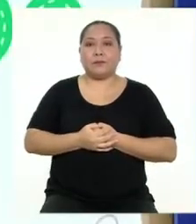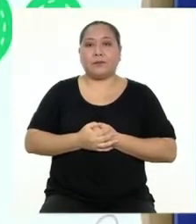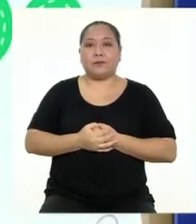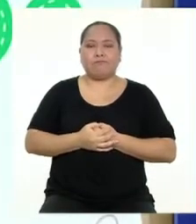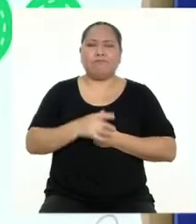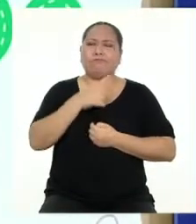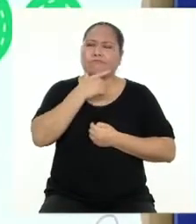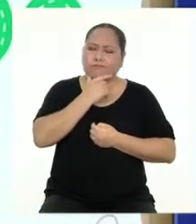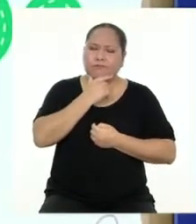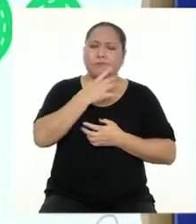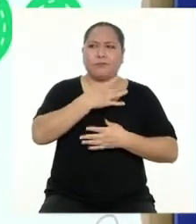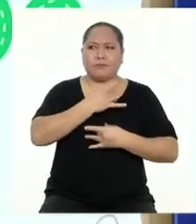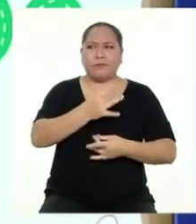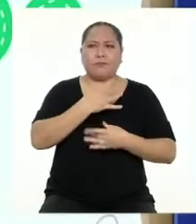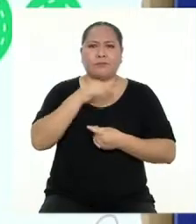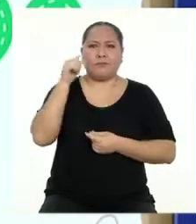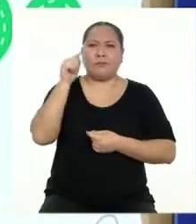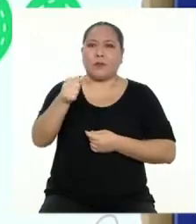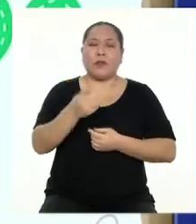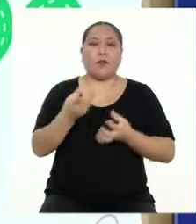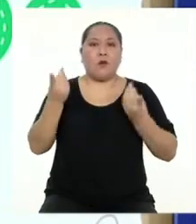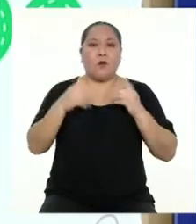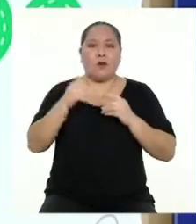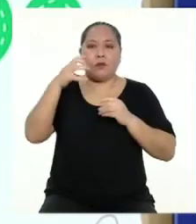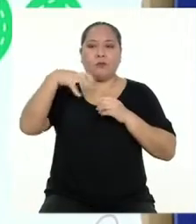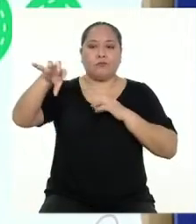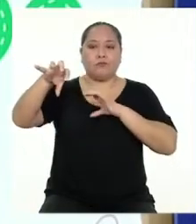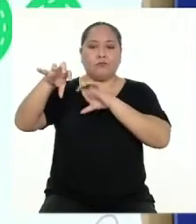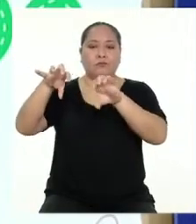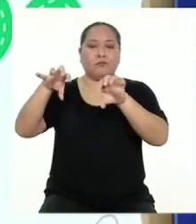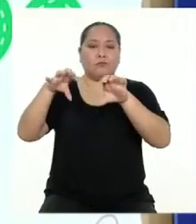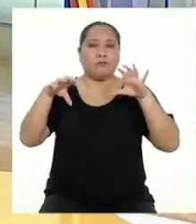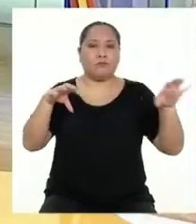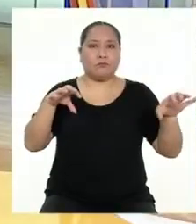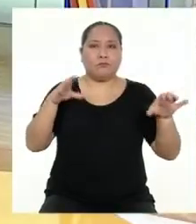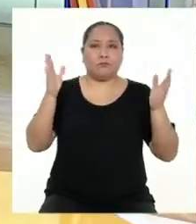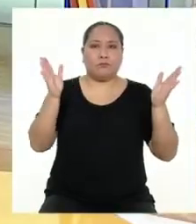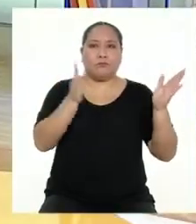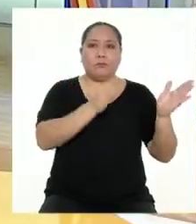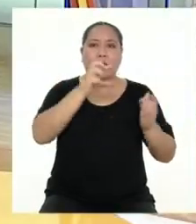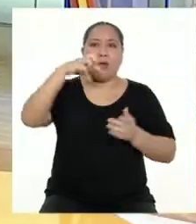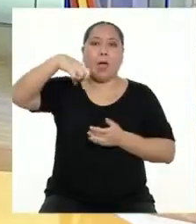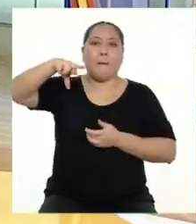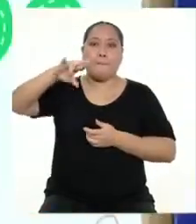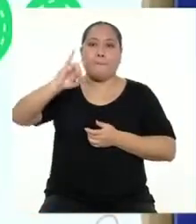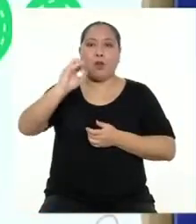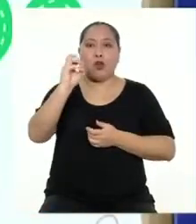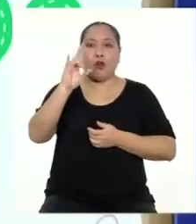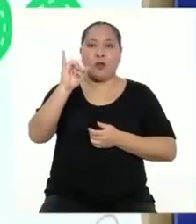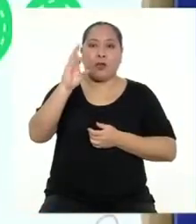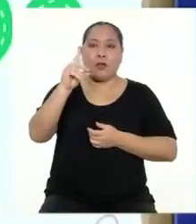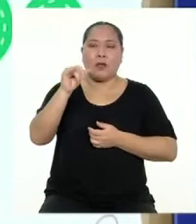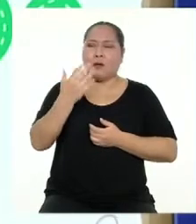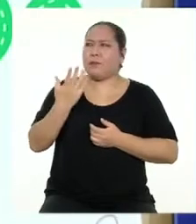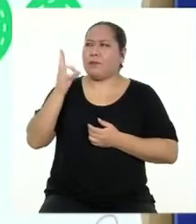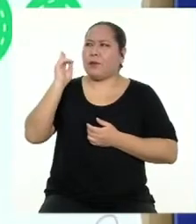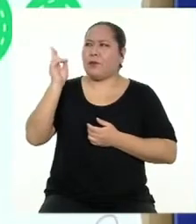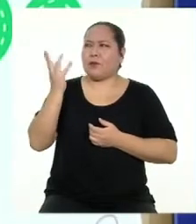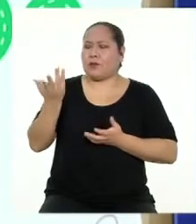¡Qué interesante! Eso es cuando las clasificamos por su prioridad. Dígame, profesora, ¿eso